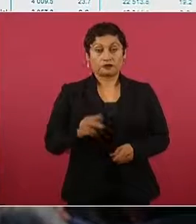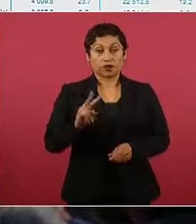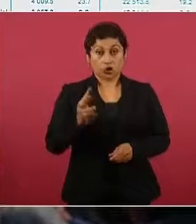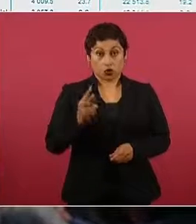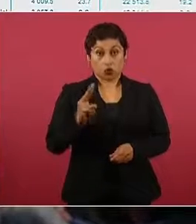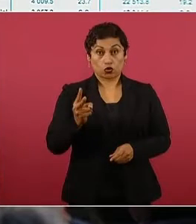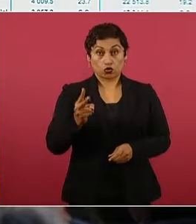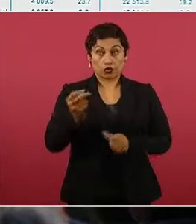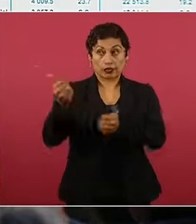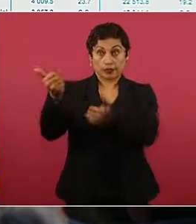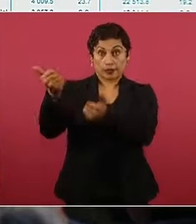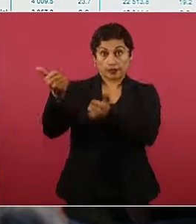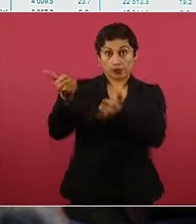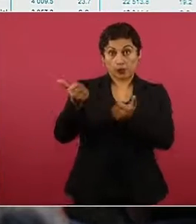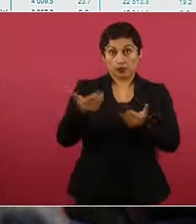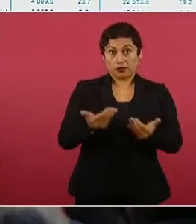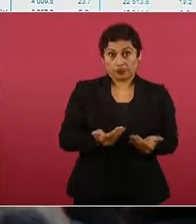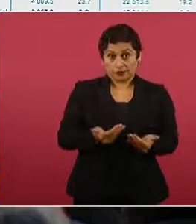crecieron.